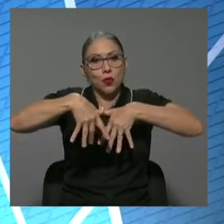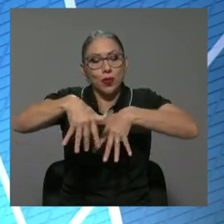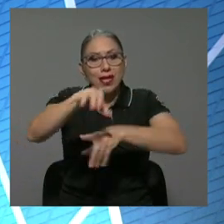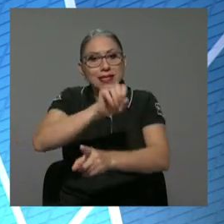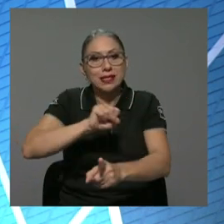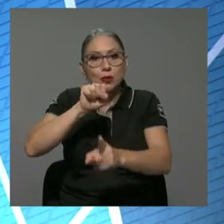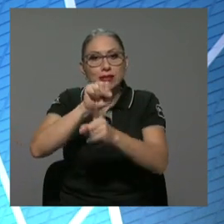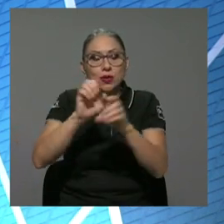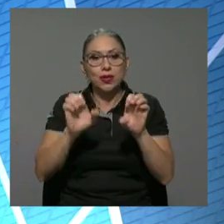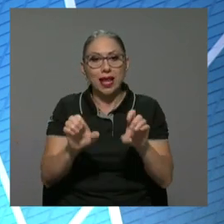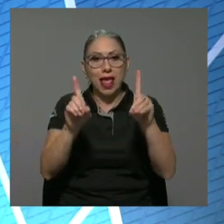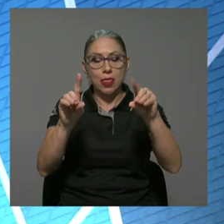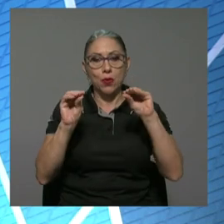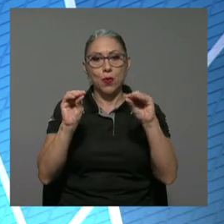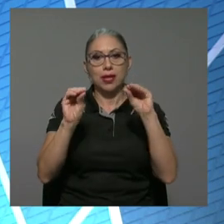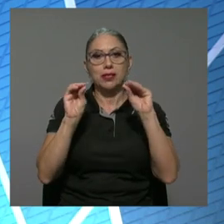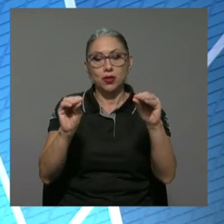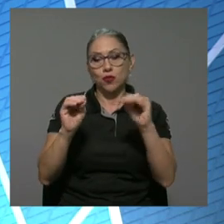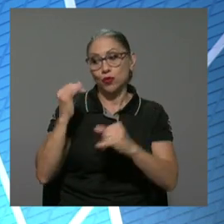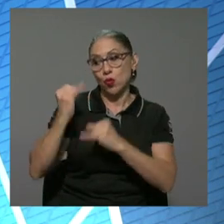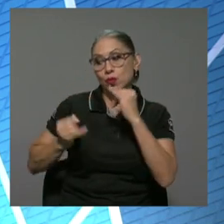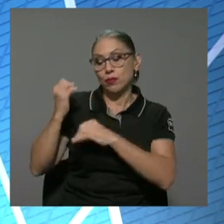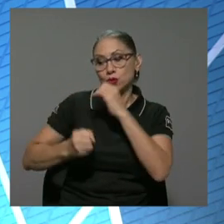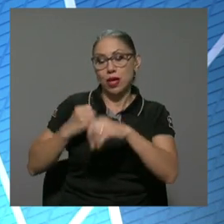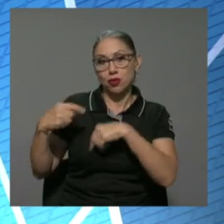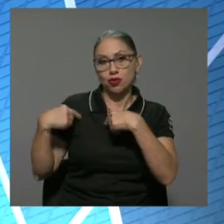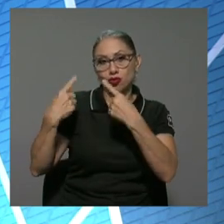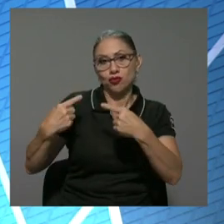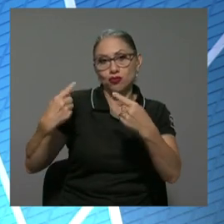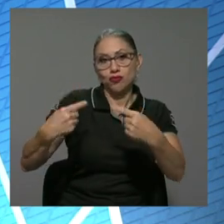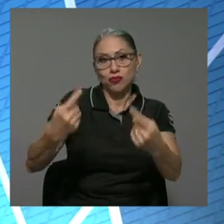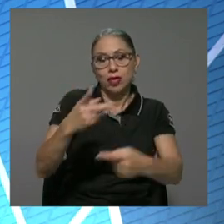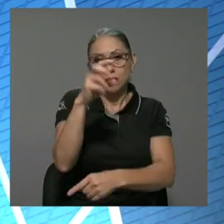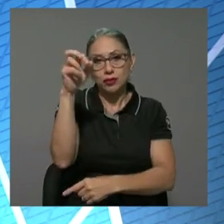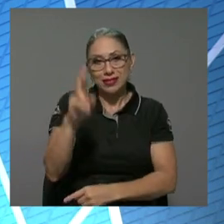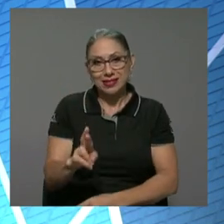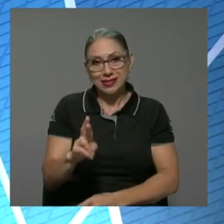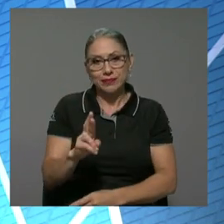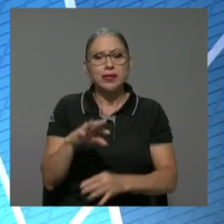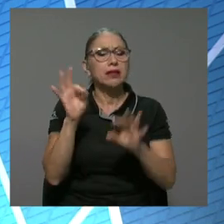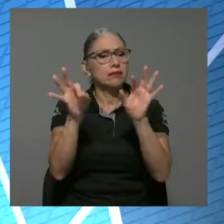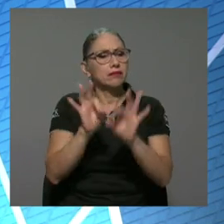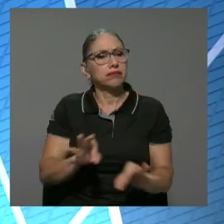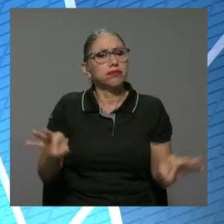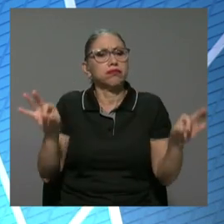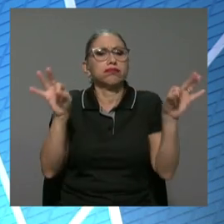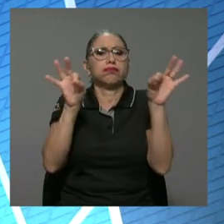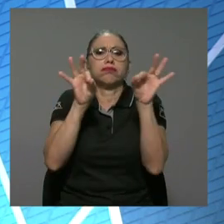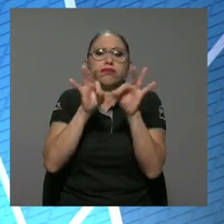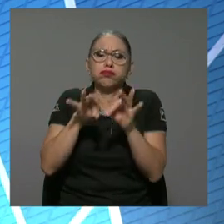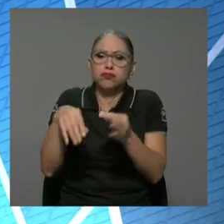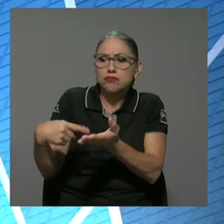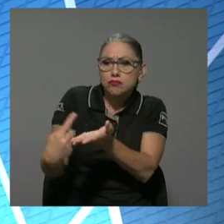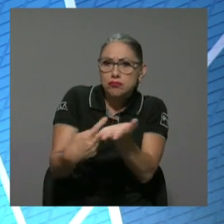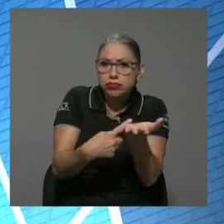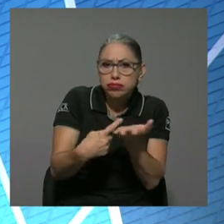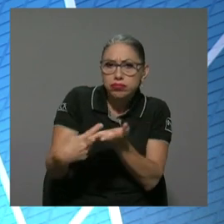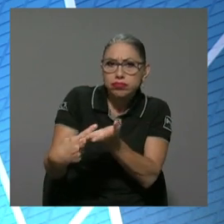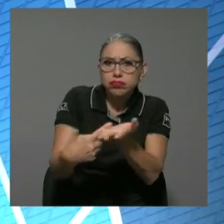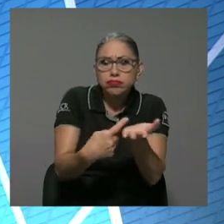Rica. Creo que es de muchísima relevancia la discusión, escucharnos